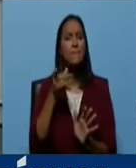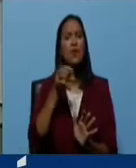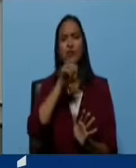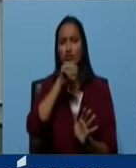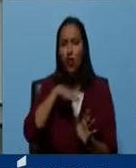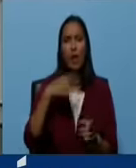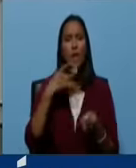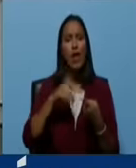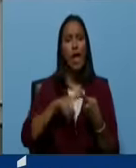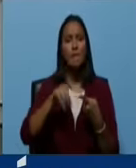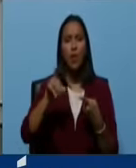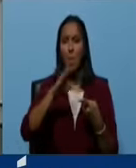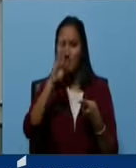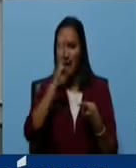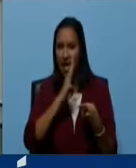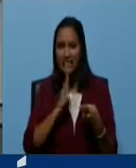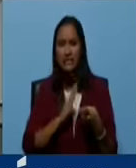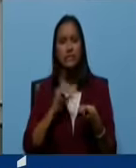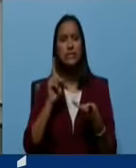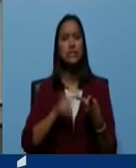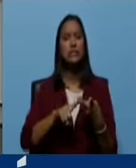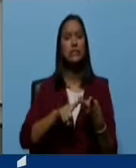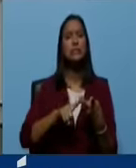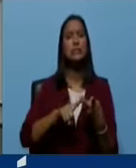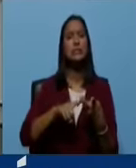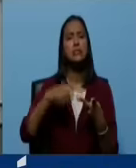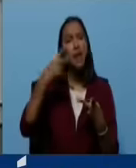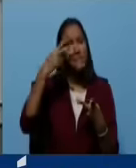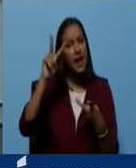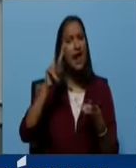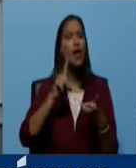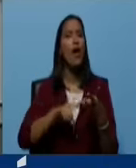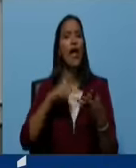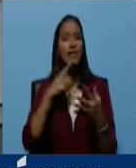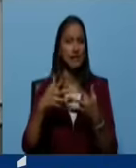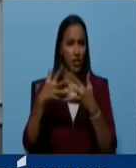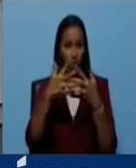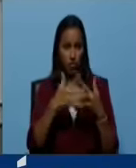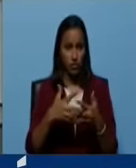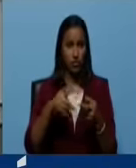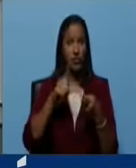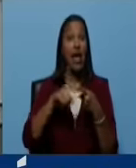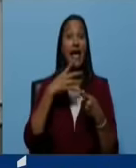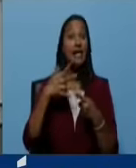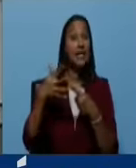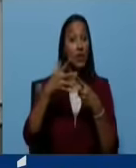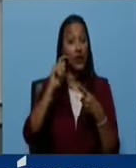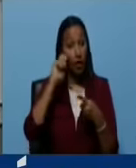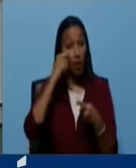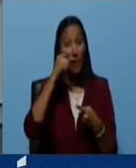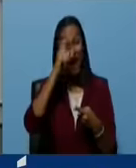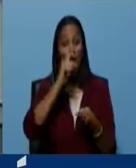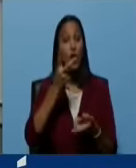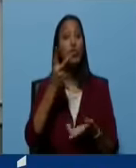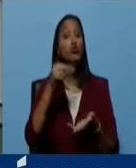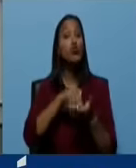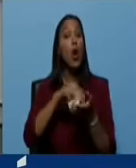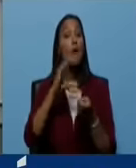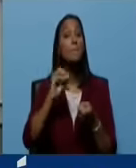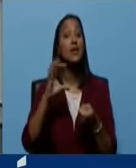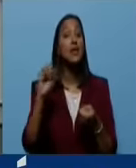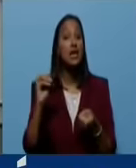México. En el caso de Estados Unidos, recordemos que en el año 2000 la Corte Suprema de Justicia